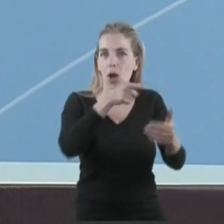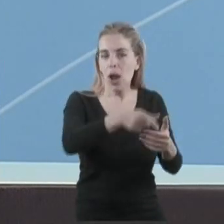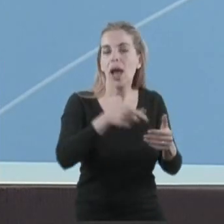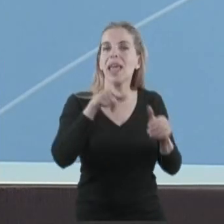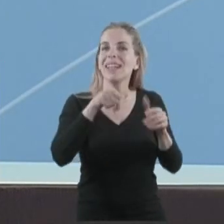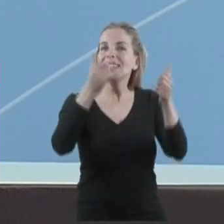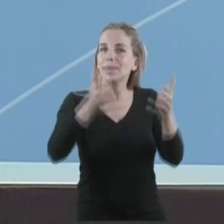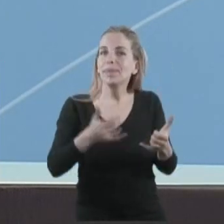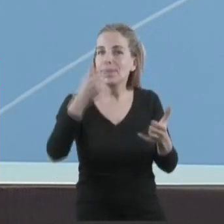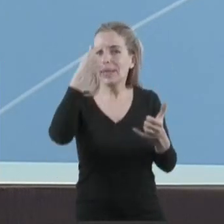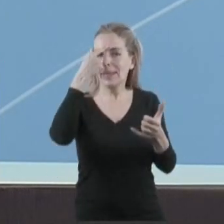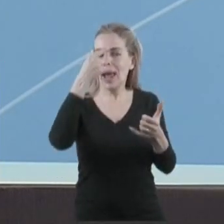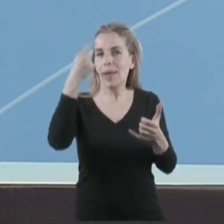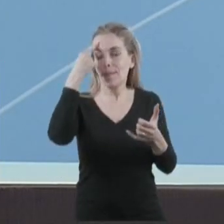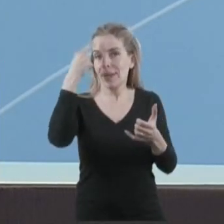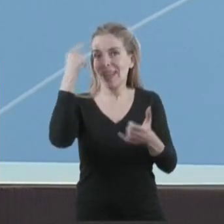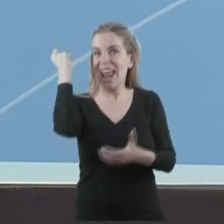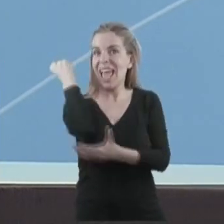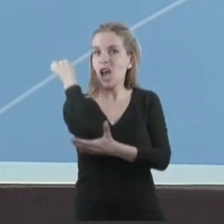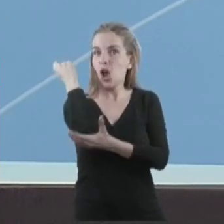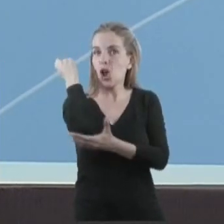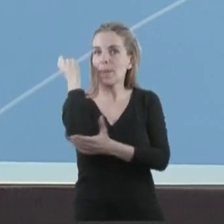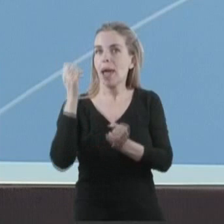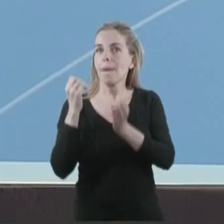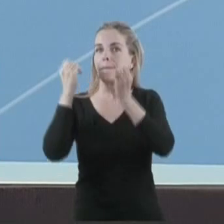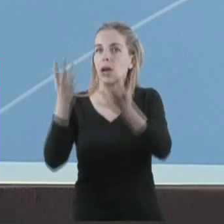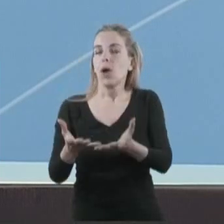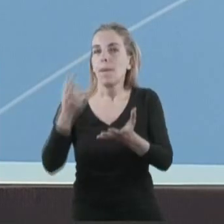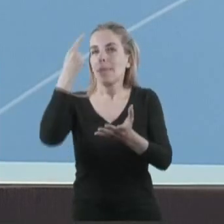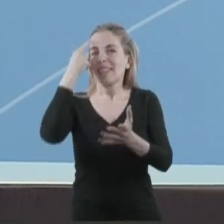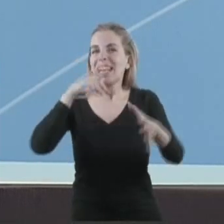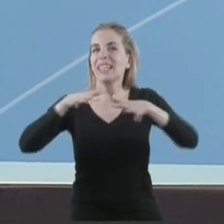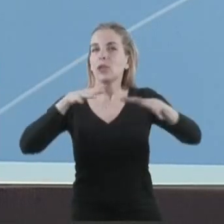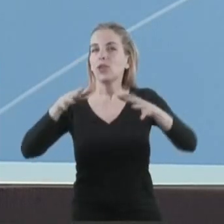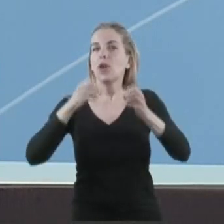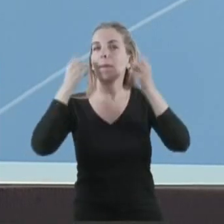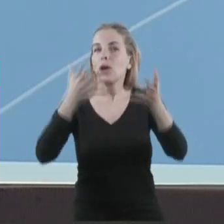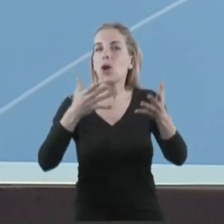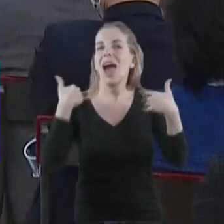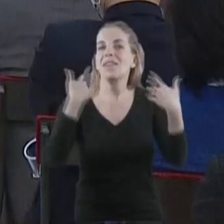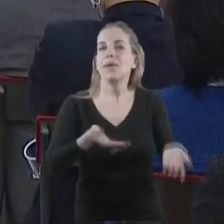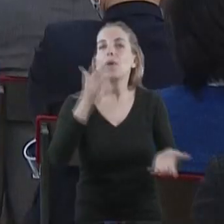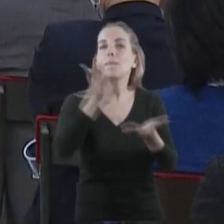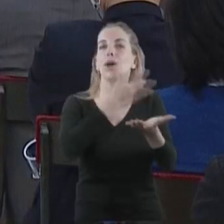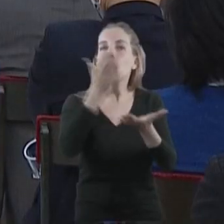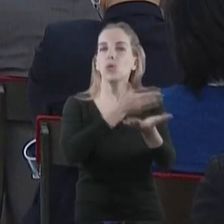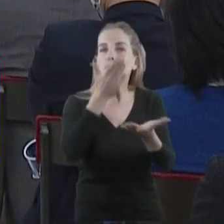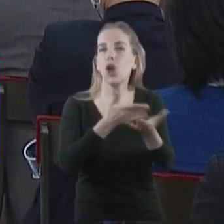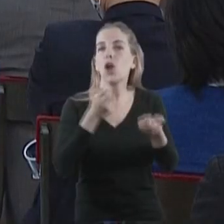adecuadas para la estabilidad macroeconómica, condiciones más adecuadas para el crecimiento de la producción y la generación de